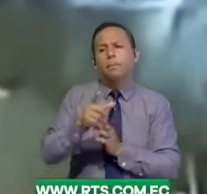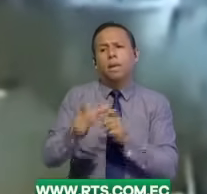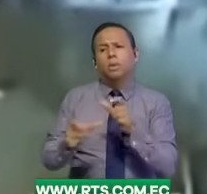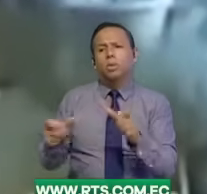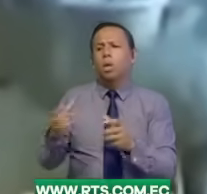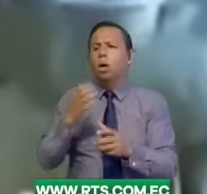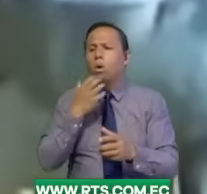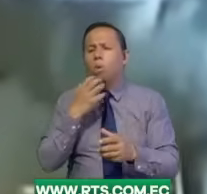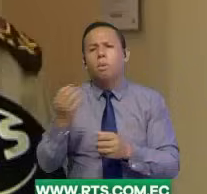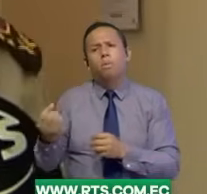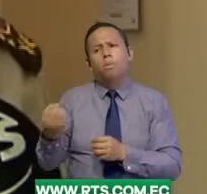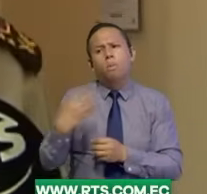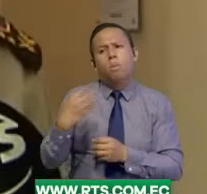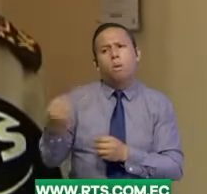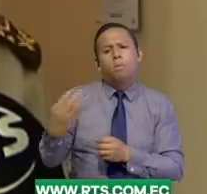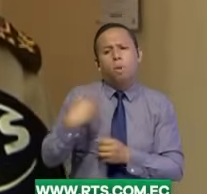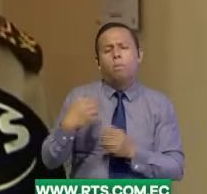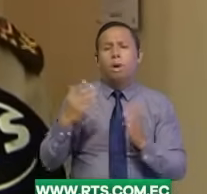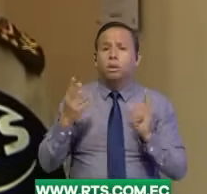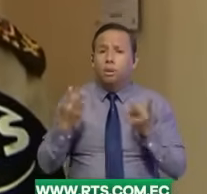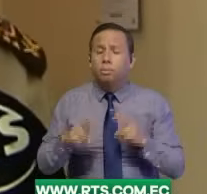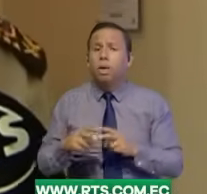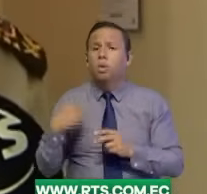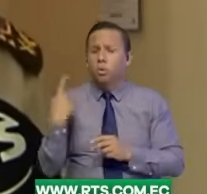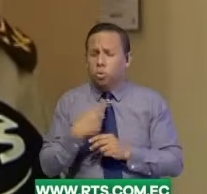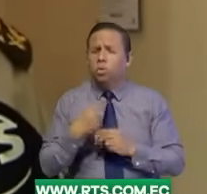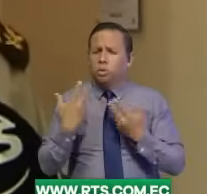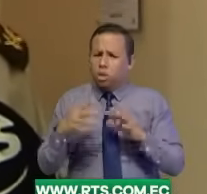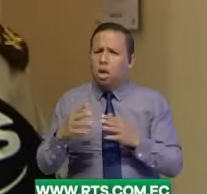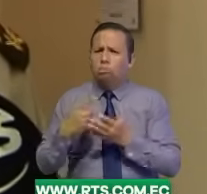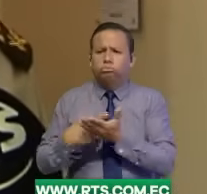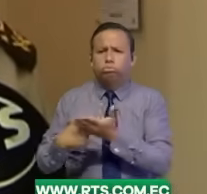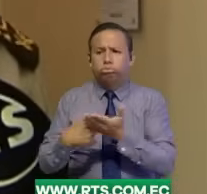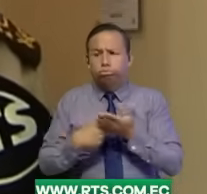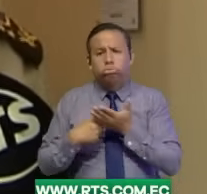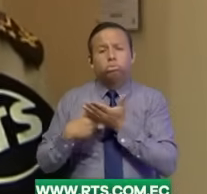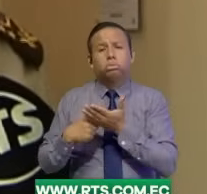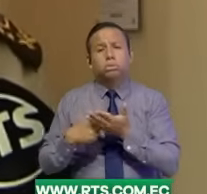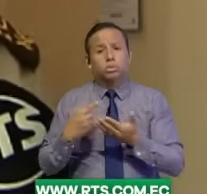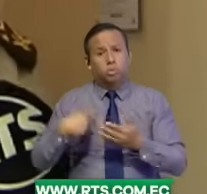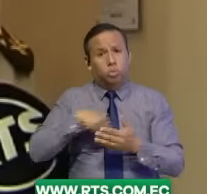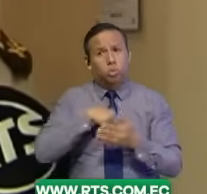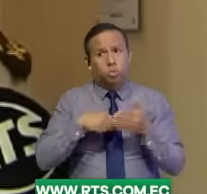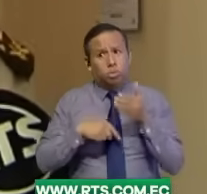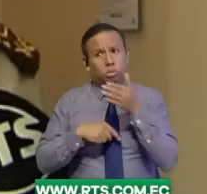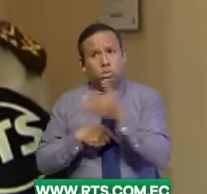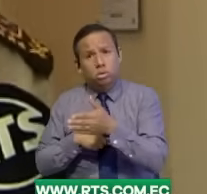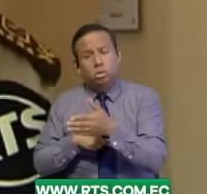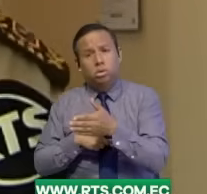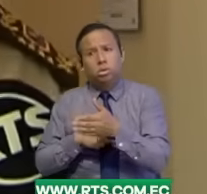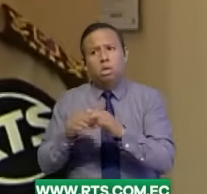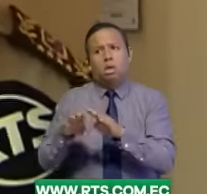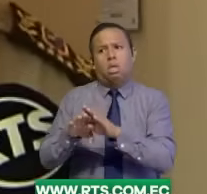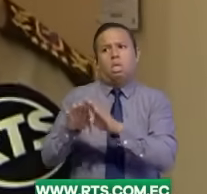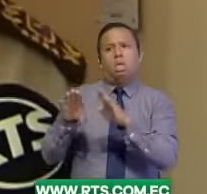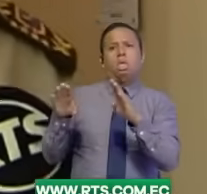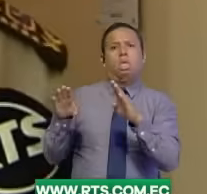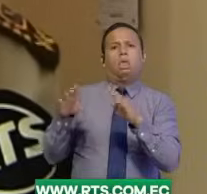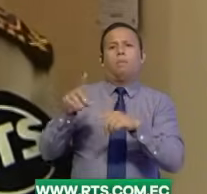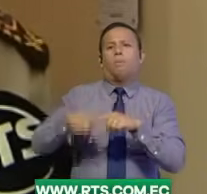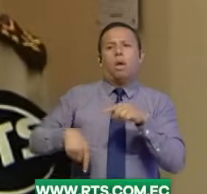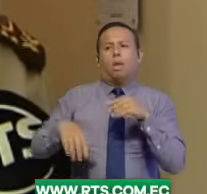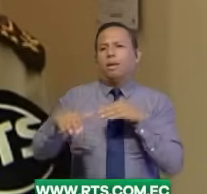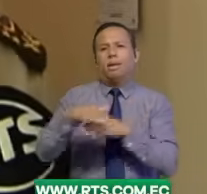pase información a la Policía Nacional. También se ha tomado en cuenta eso, porque a veces hasta para poder ingresar la Policía Nacional a esas urbanizaciones que